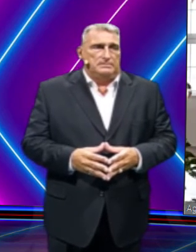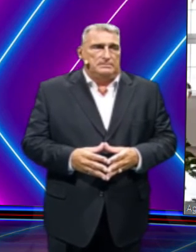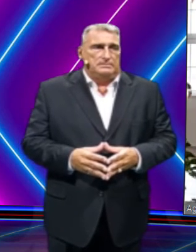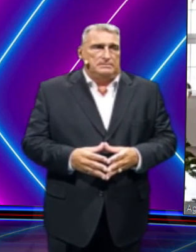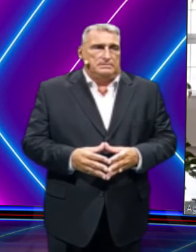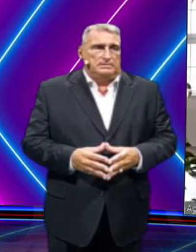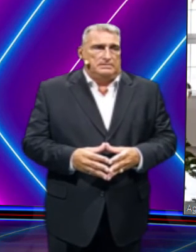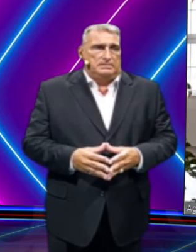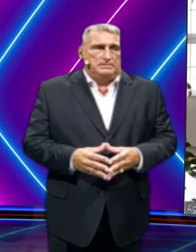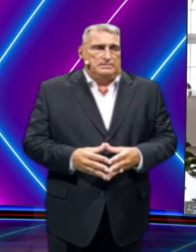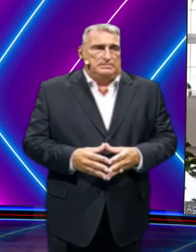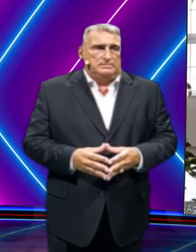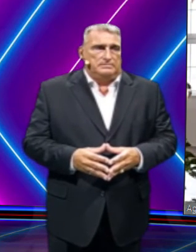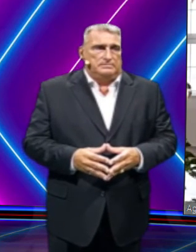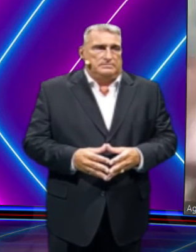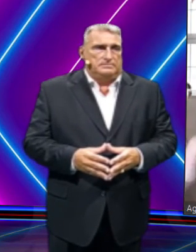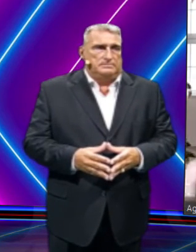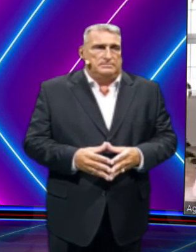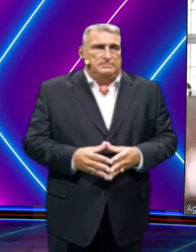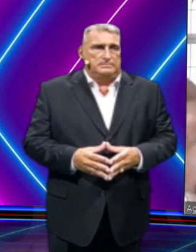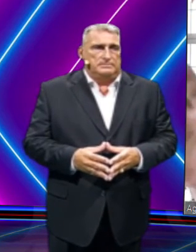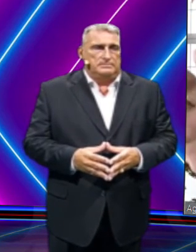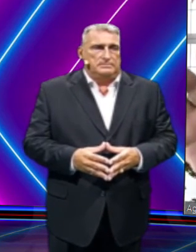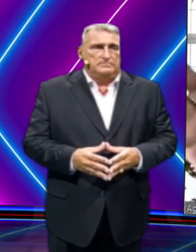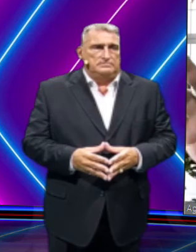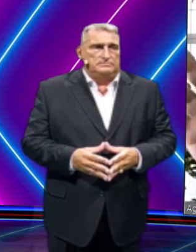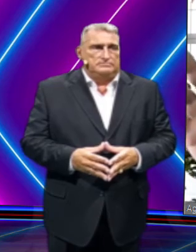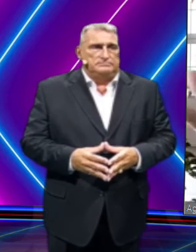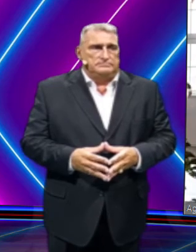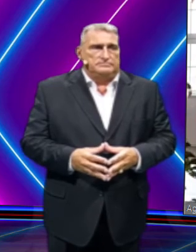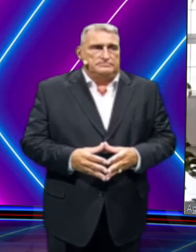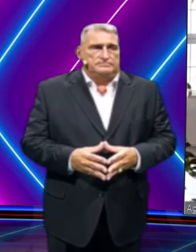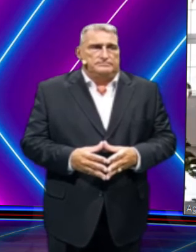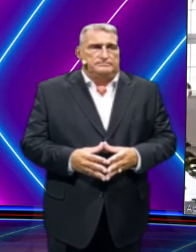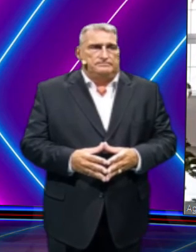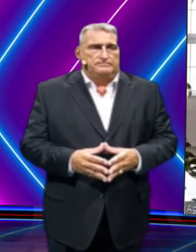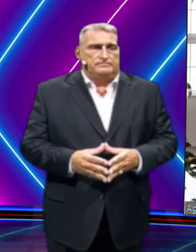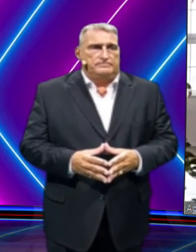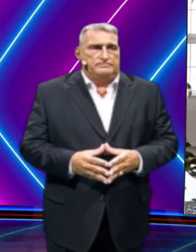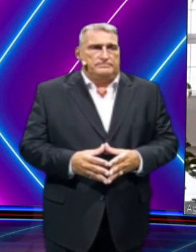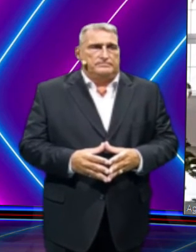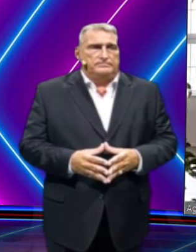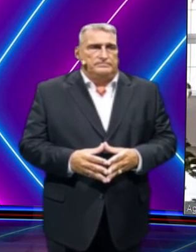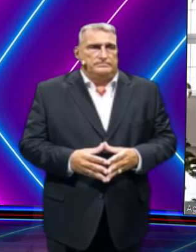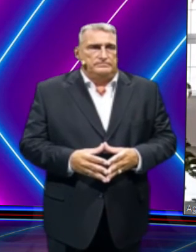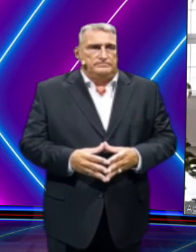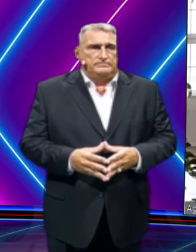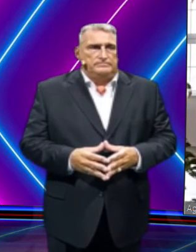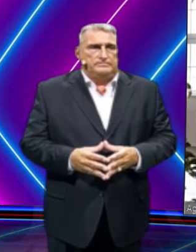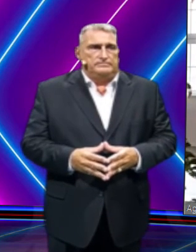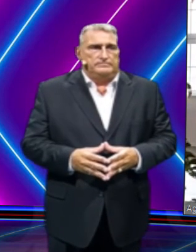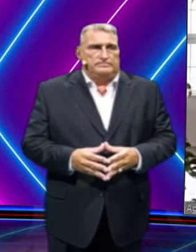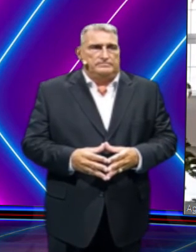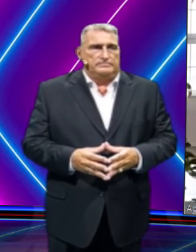la paratología que hay. Tiene tan desparramado que no es lo mismo que en Ciudad de Buenos Aires tiene todos los hospitales con toda